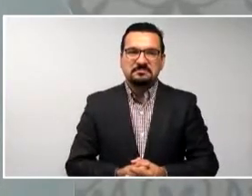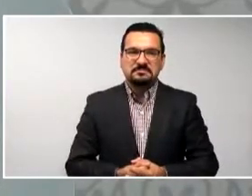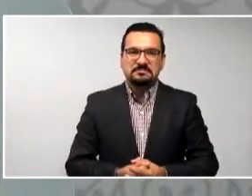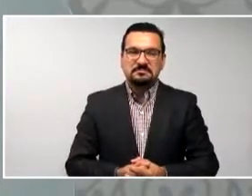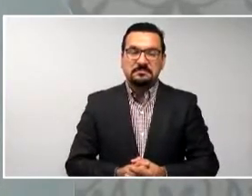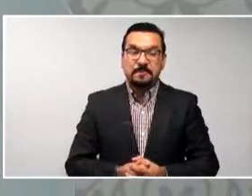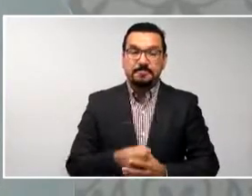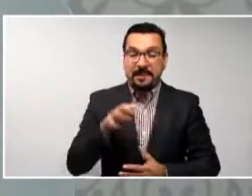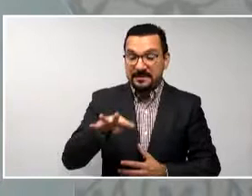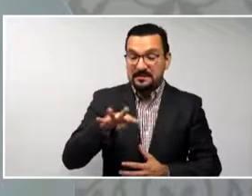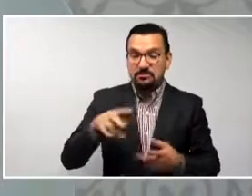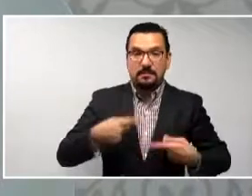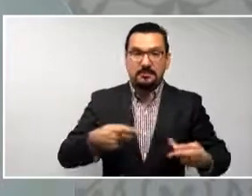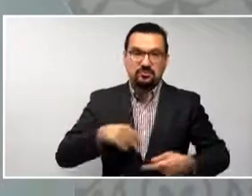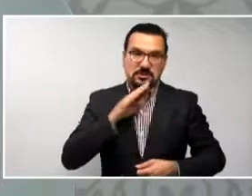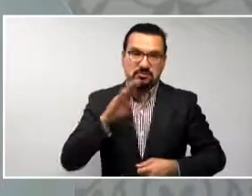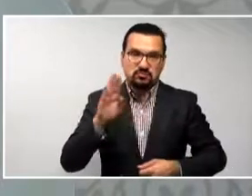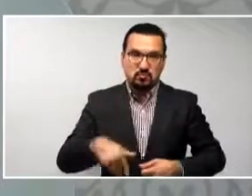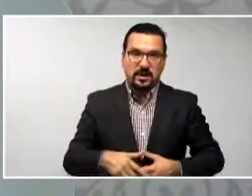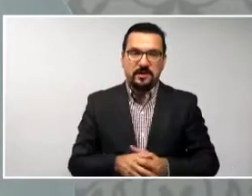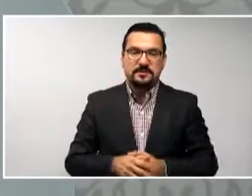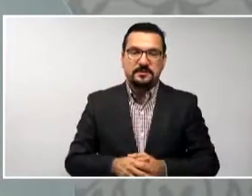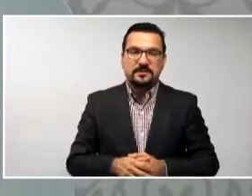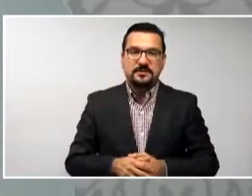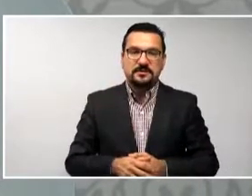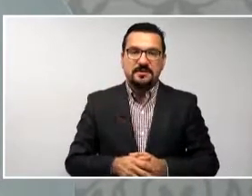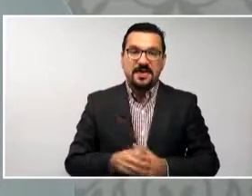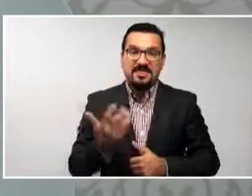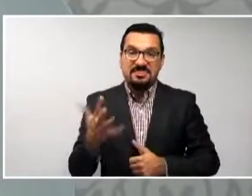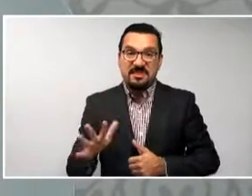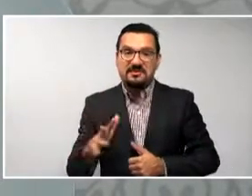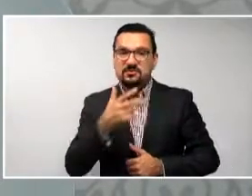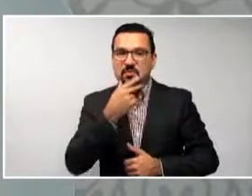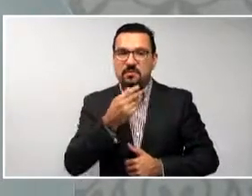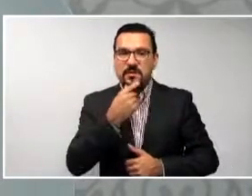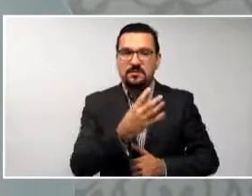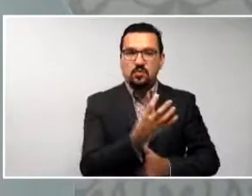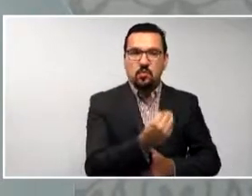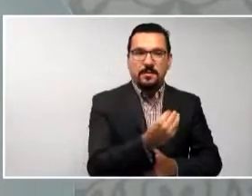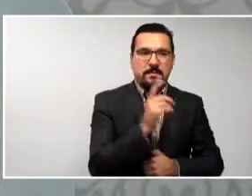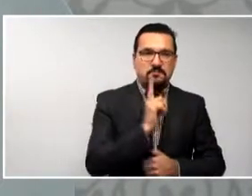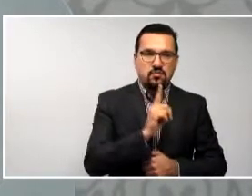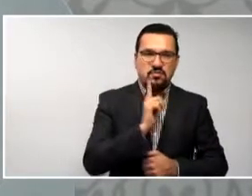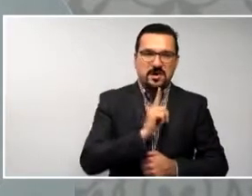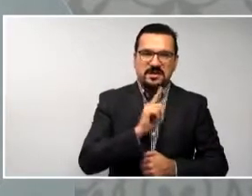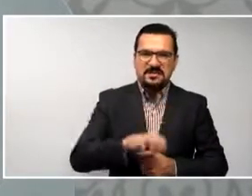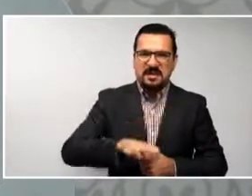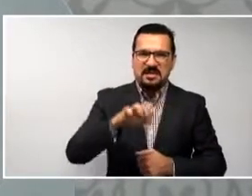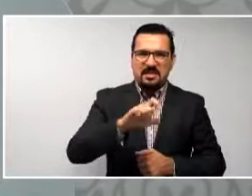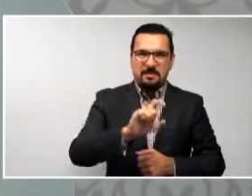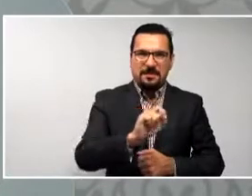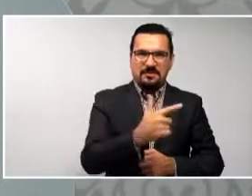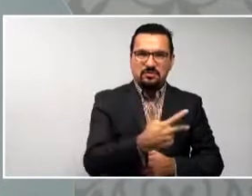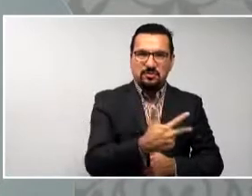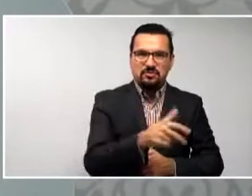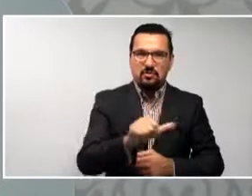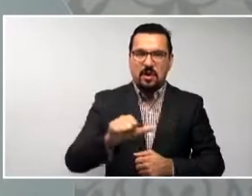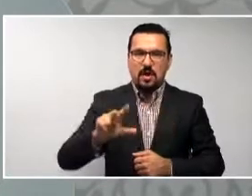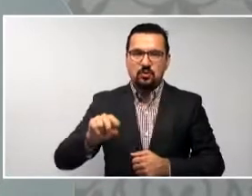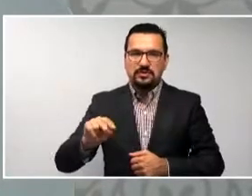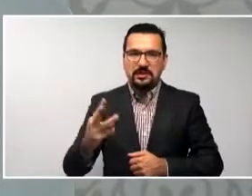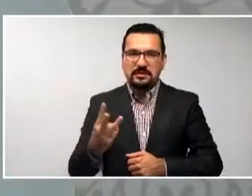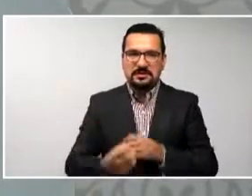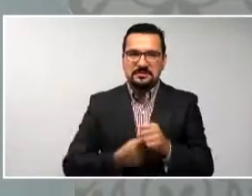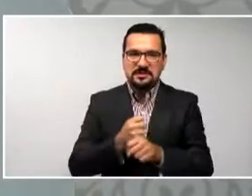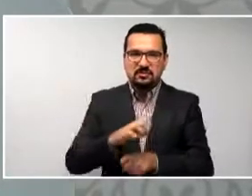los 19 fallecimientos ocurrieron en diez hombres y nueve mujeres entre 28 y 83 años de